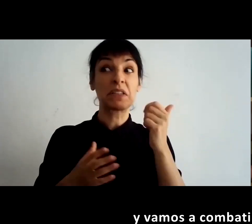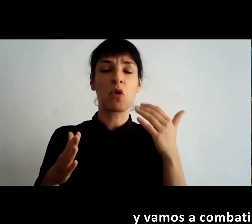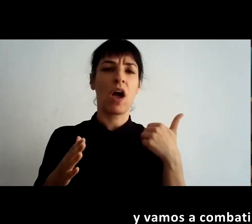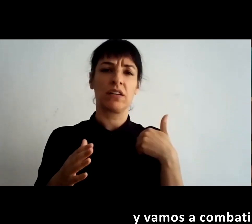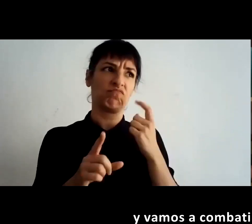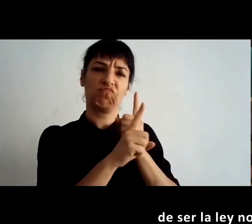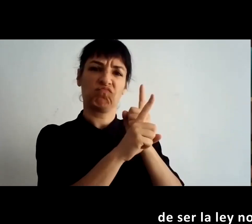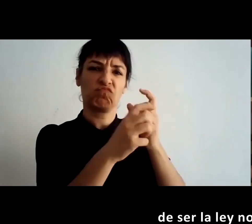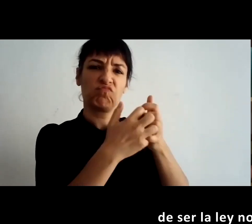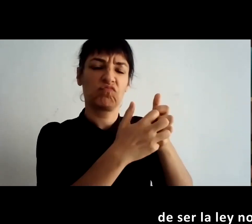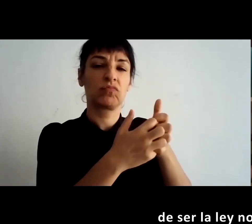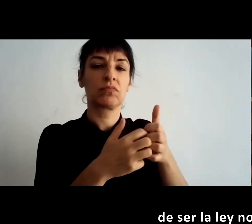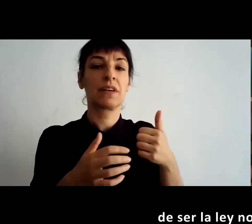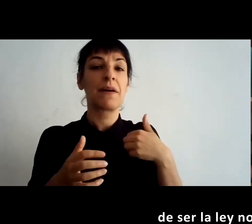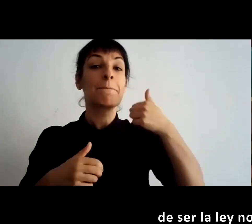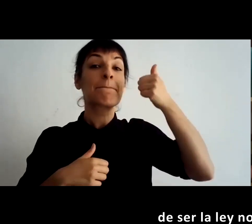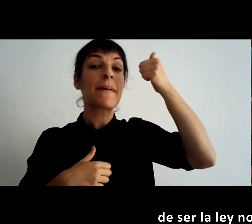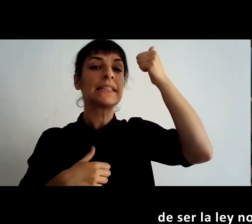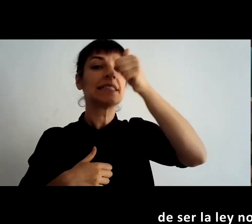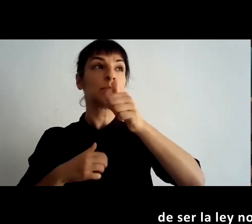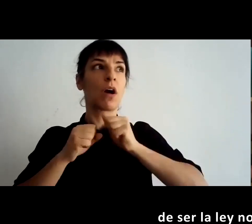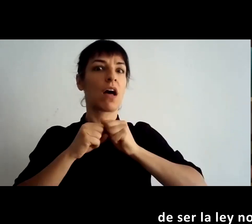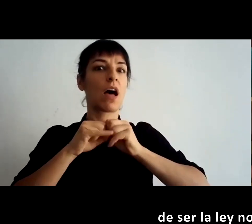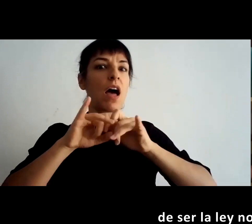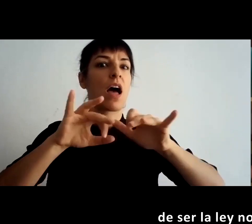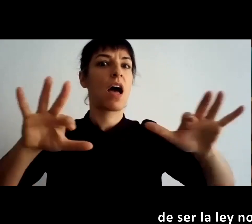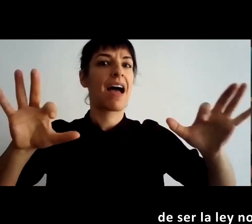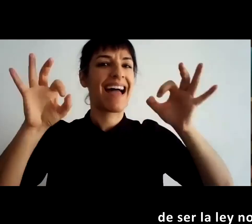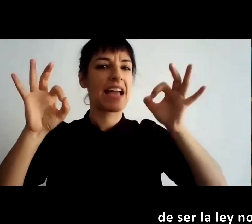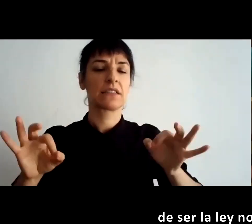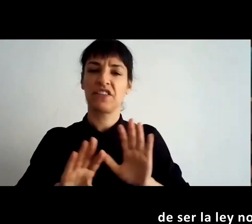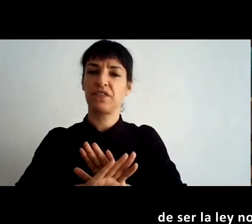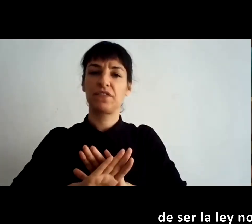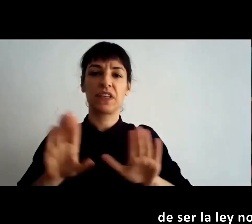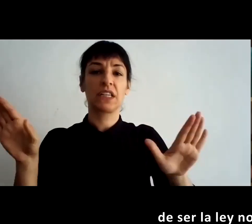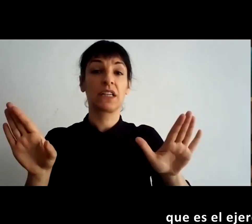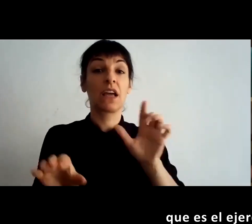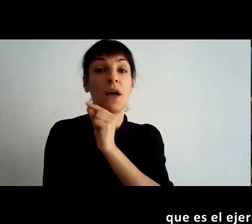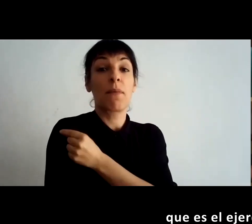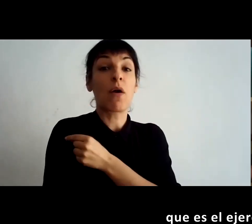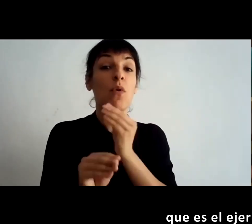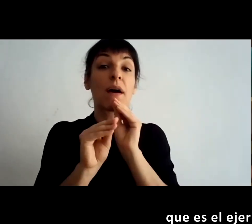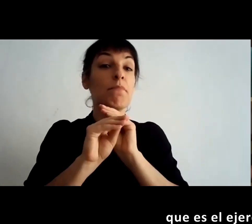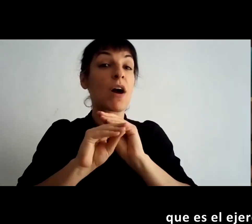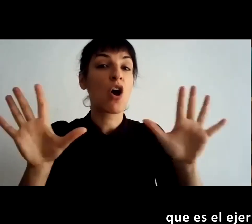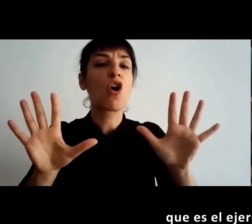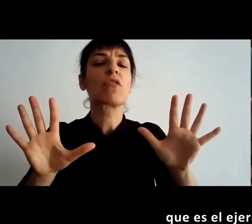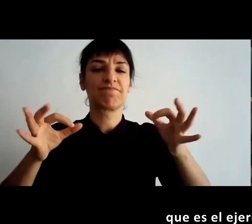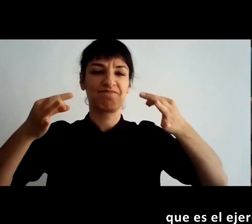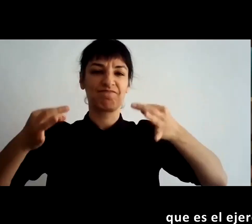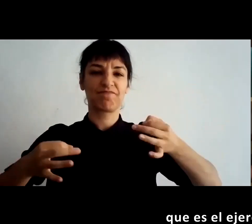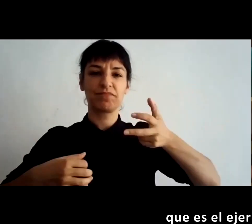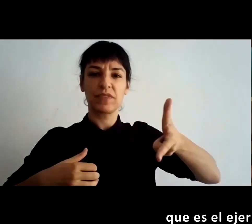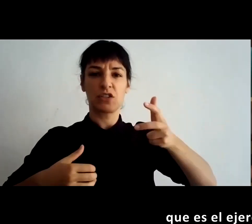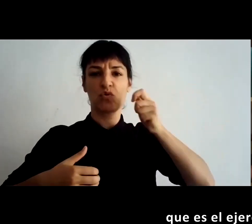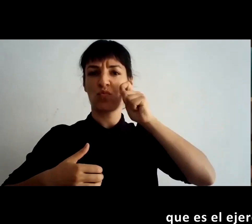de ser la ley no escrita y para ello aplicaremos la mejor vacuna, que es el ejercicio efectivo de los